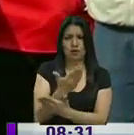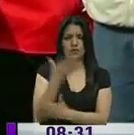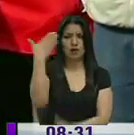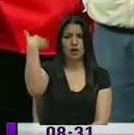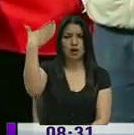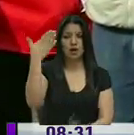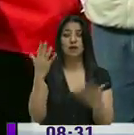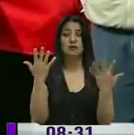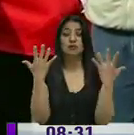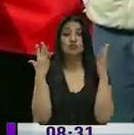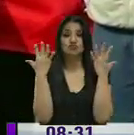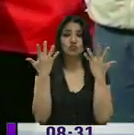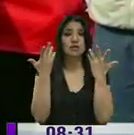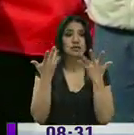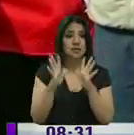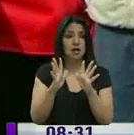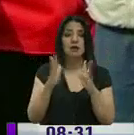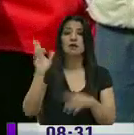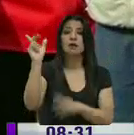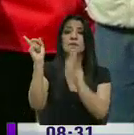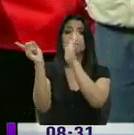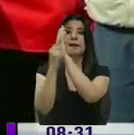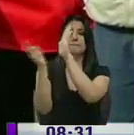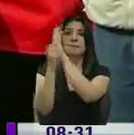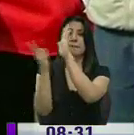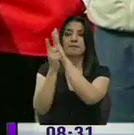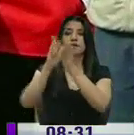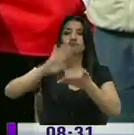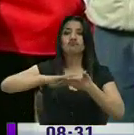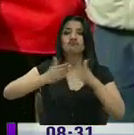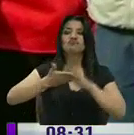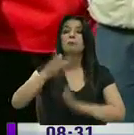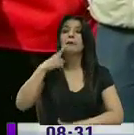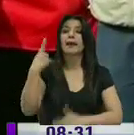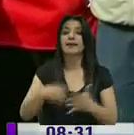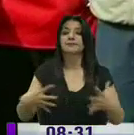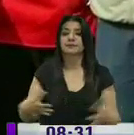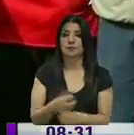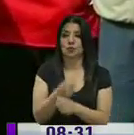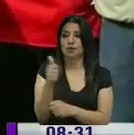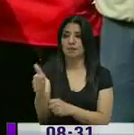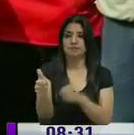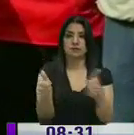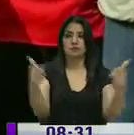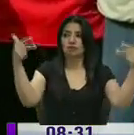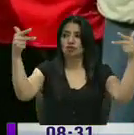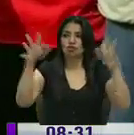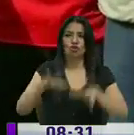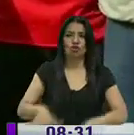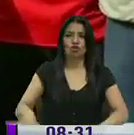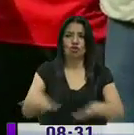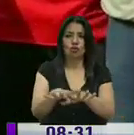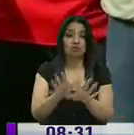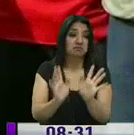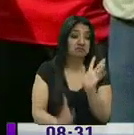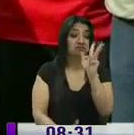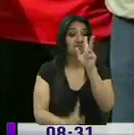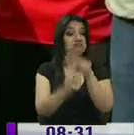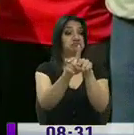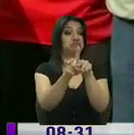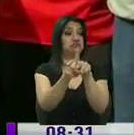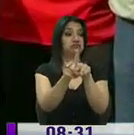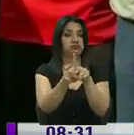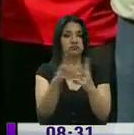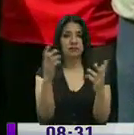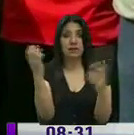se ha podido colocar alarmas comunitarias con el propósito de precautelar la seguridad de la ciudadanía no solamente en situaciones por ejemplo